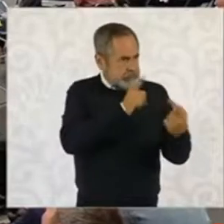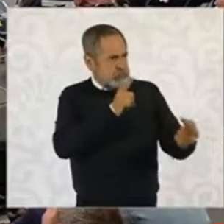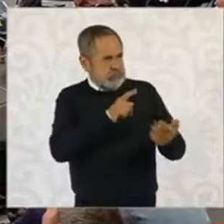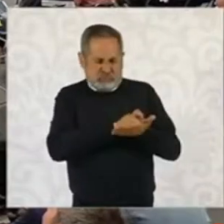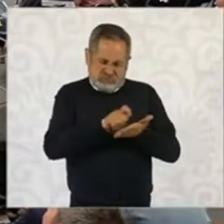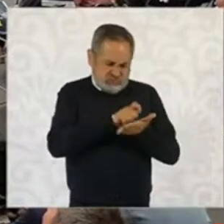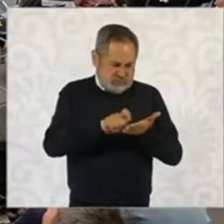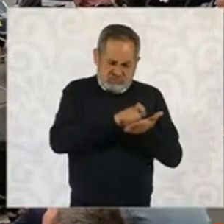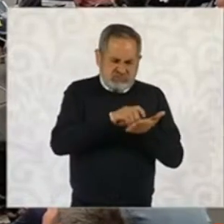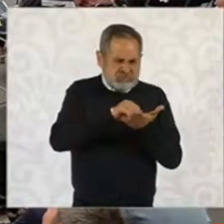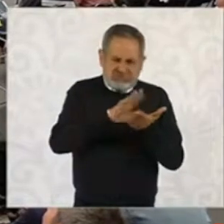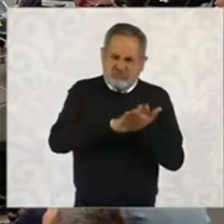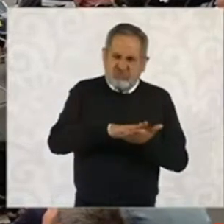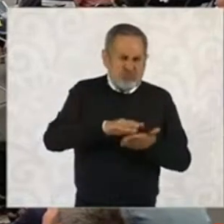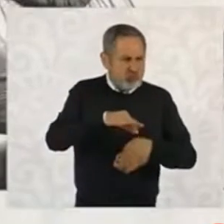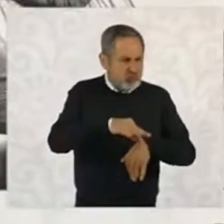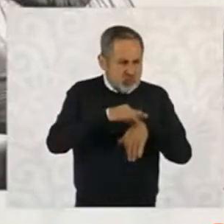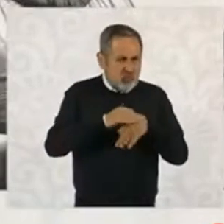que han escrito sobre esto.